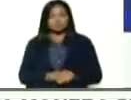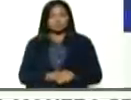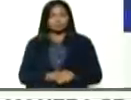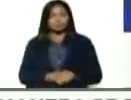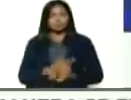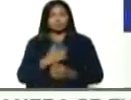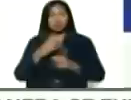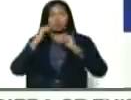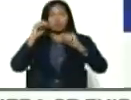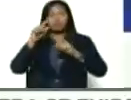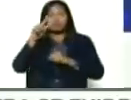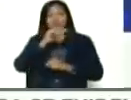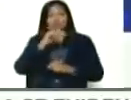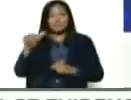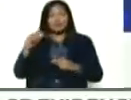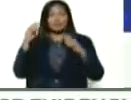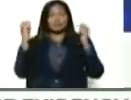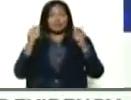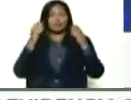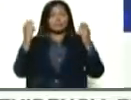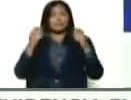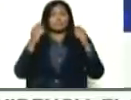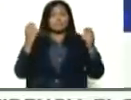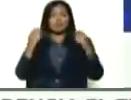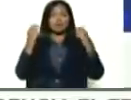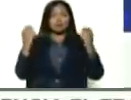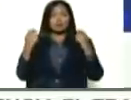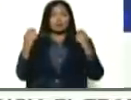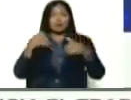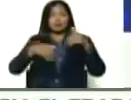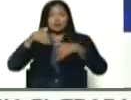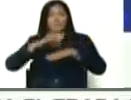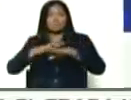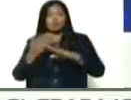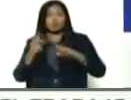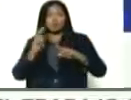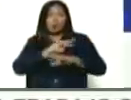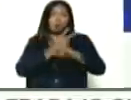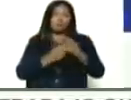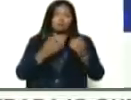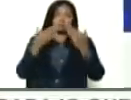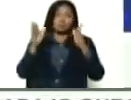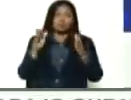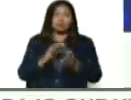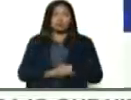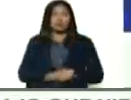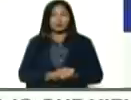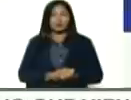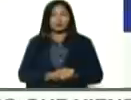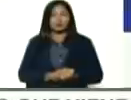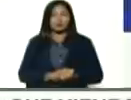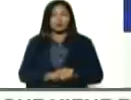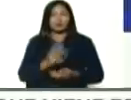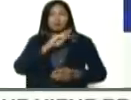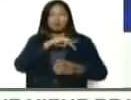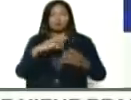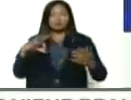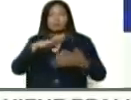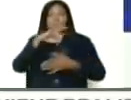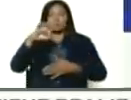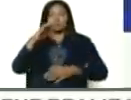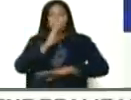con una semana de campaña electoral de ganamos porque por el poder popular por el poder espiritual y moral